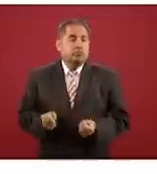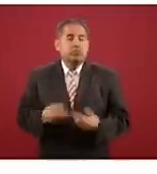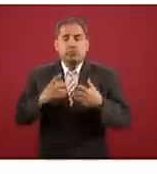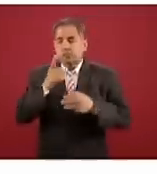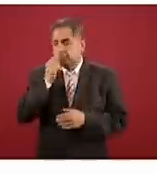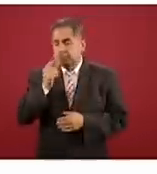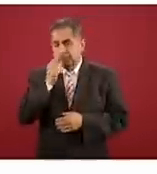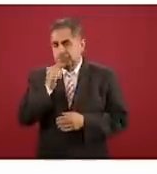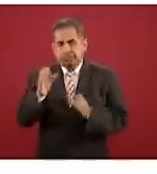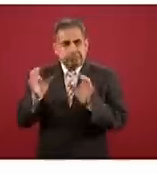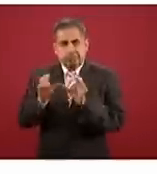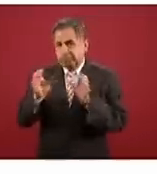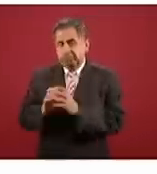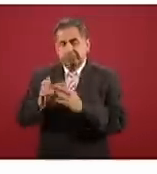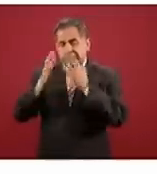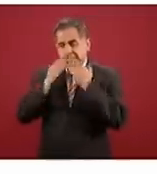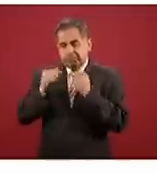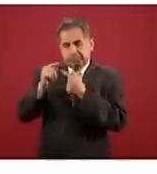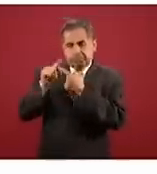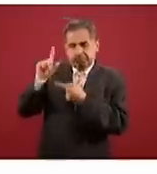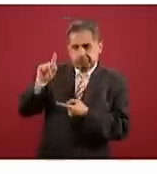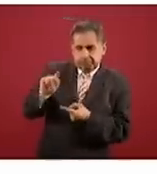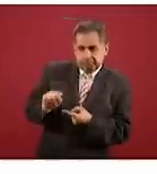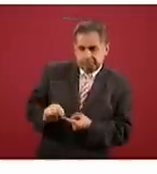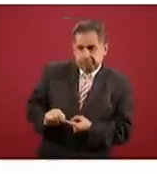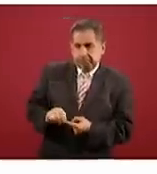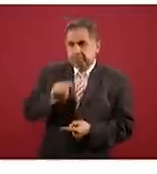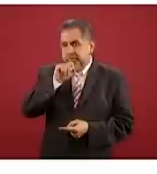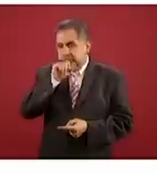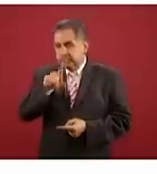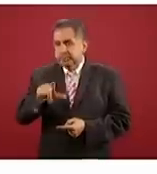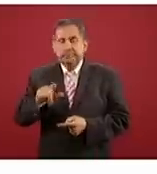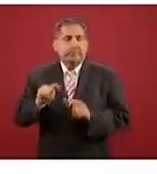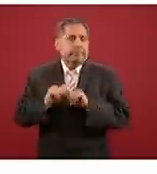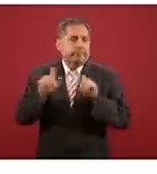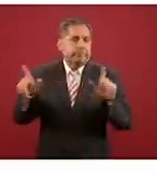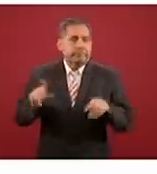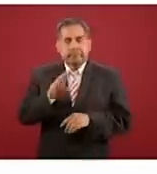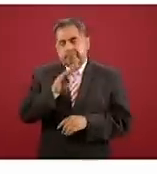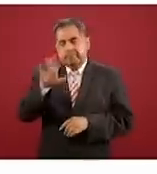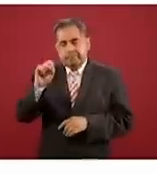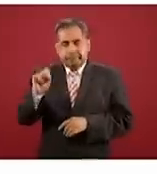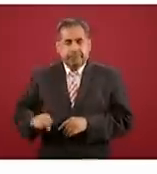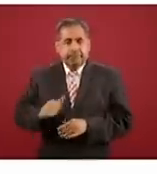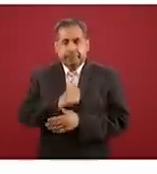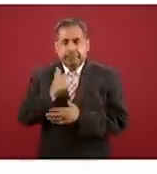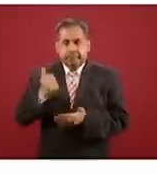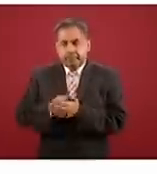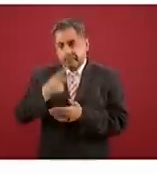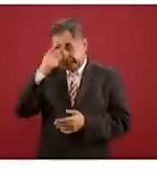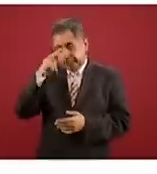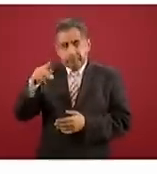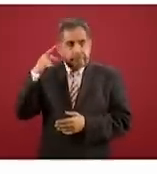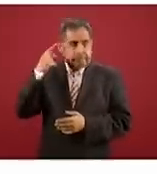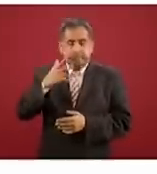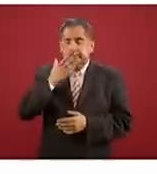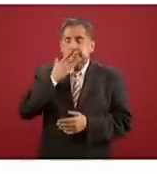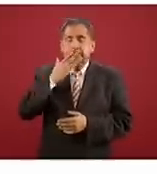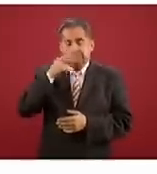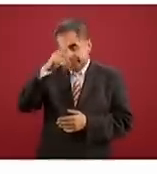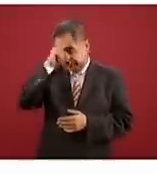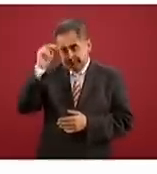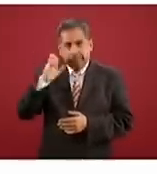que menos policías certificados tienen: Jalisco, Tlaxcala, Baja Sur, Ciudad de México, Puebla, Sonora,